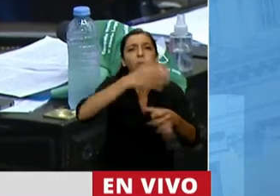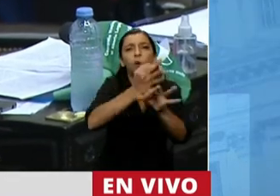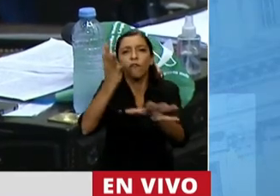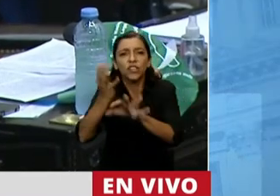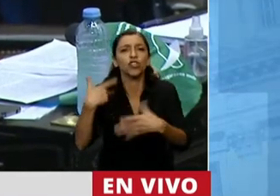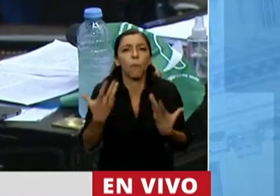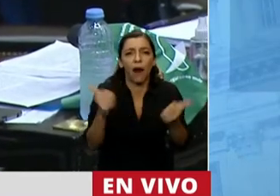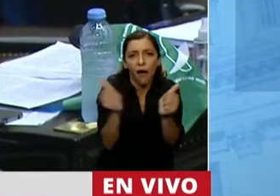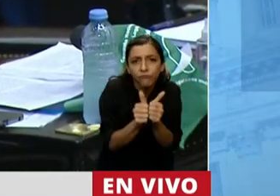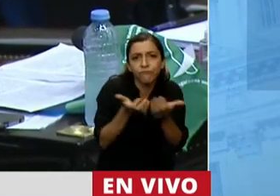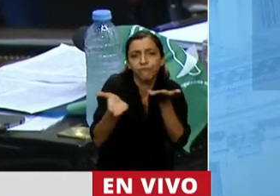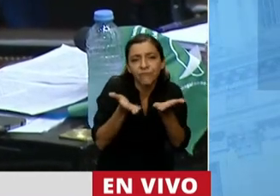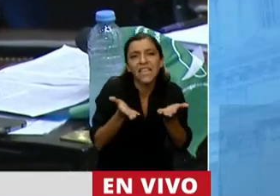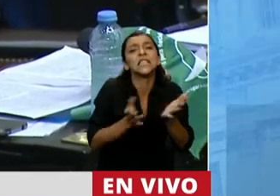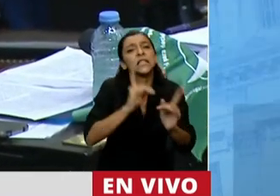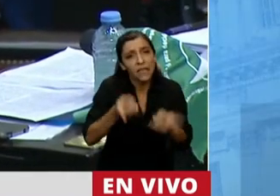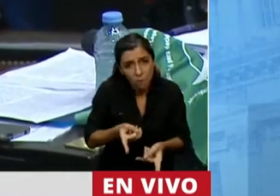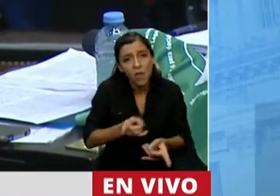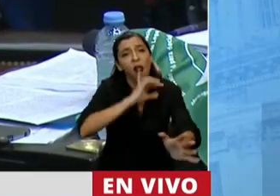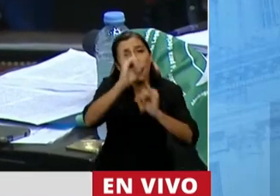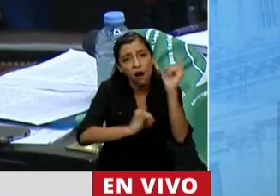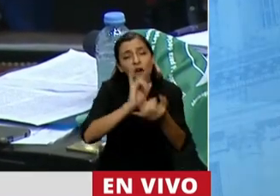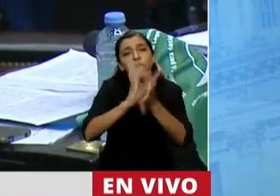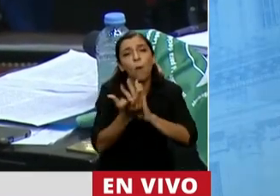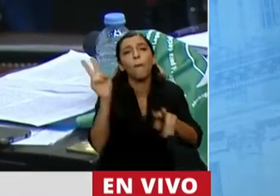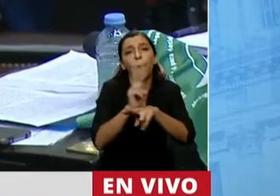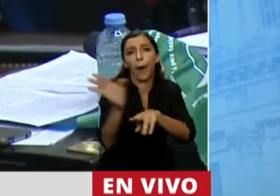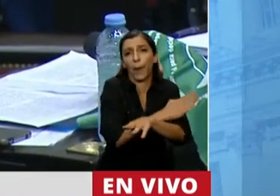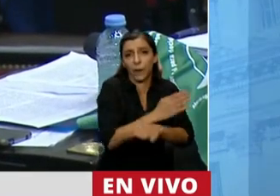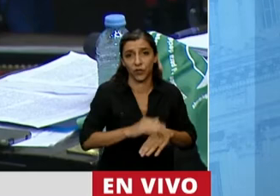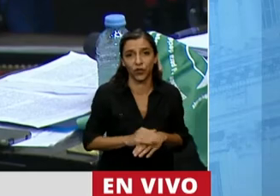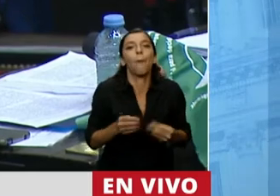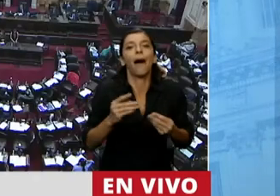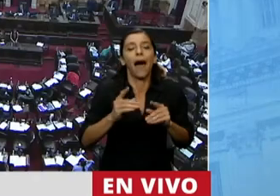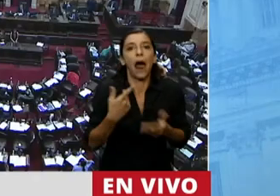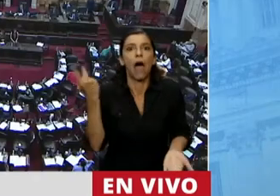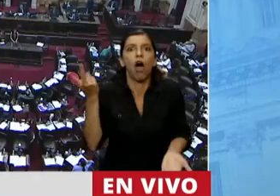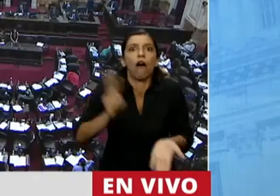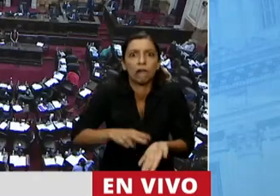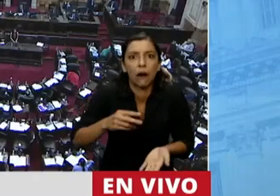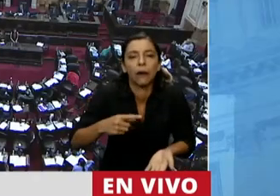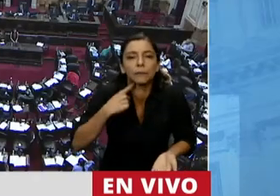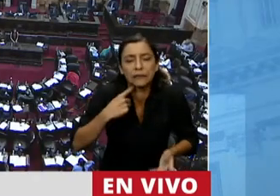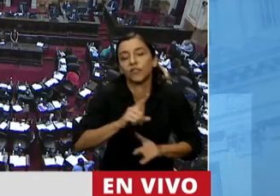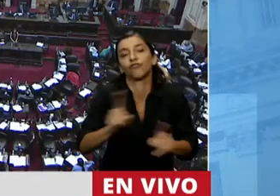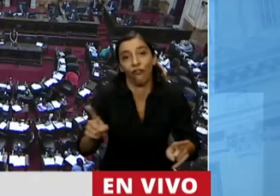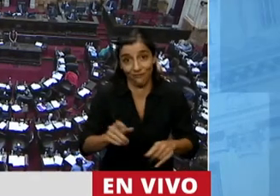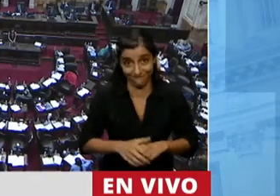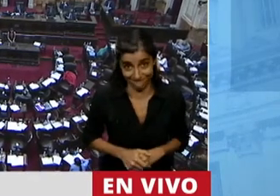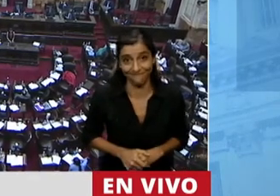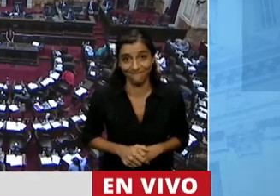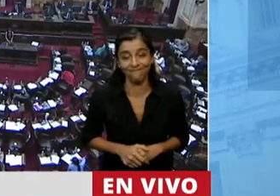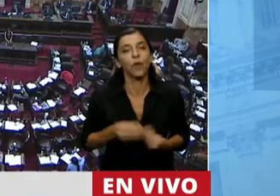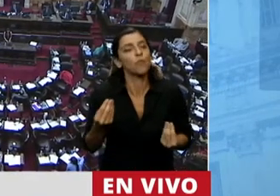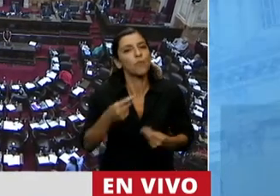acompañe. Y también que las asesore con métodos anticonceptivos para que no tengan que volver a pasar por esa situación. Porque ninguna